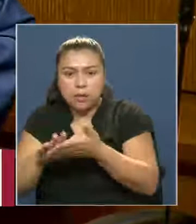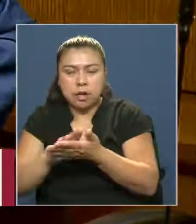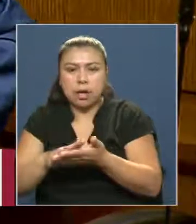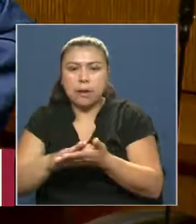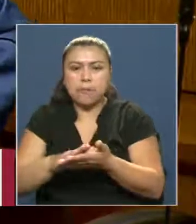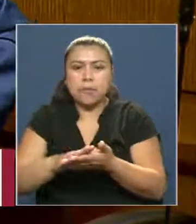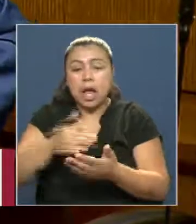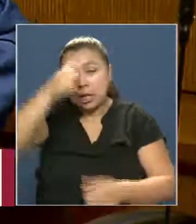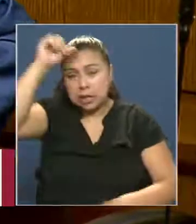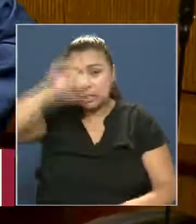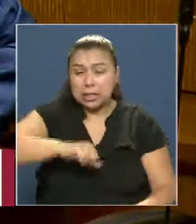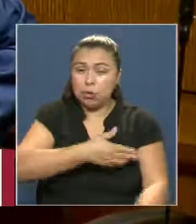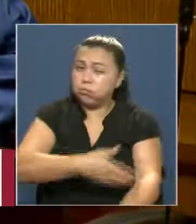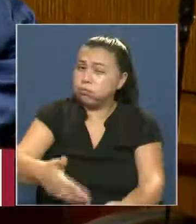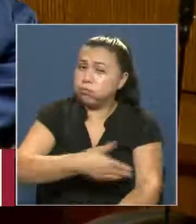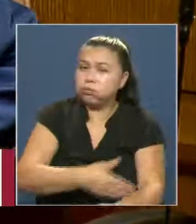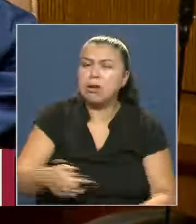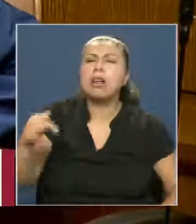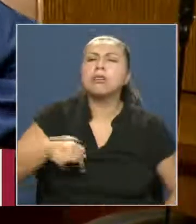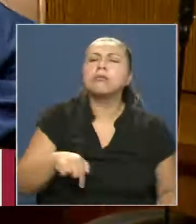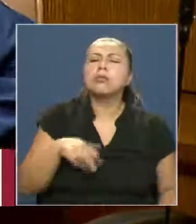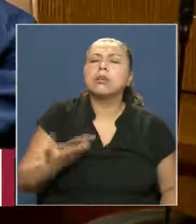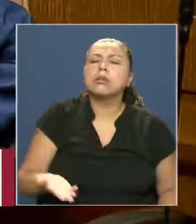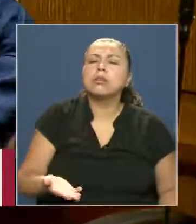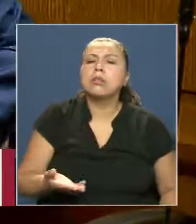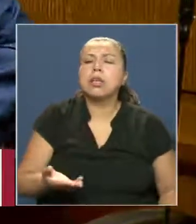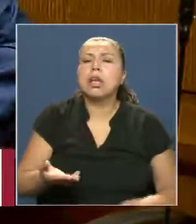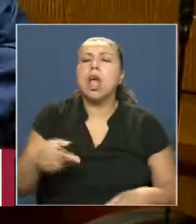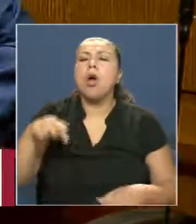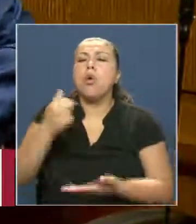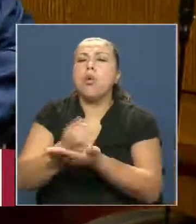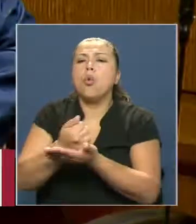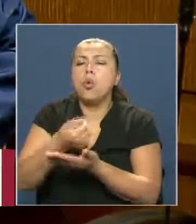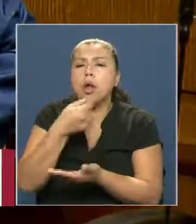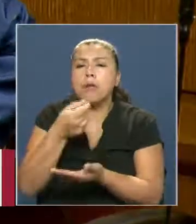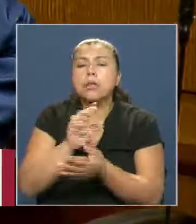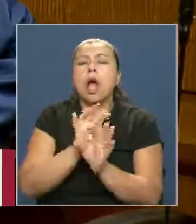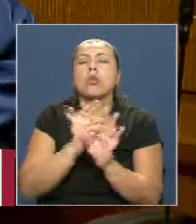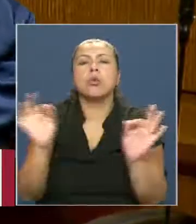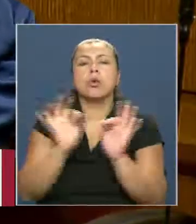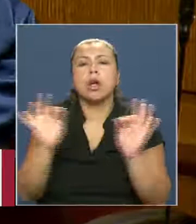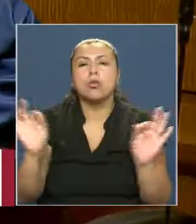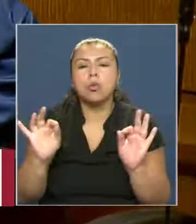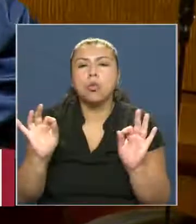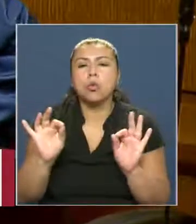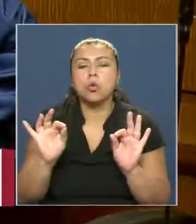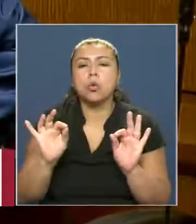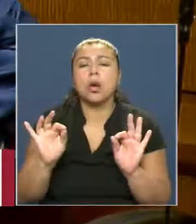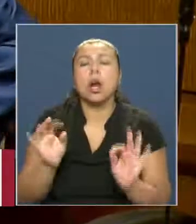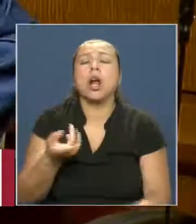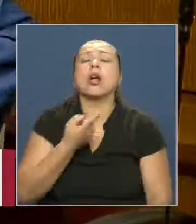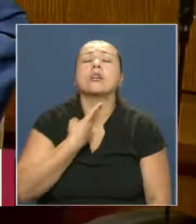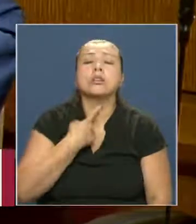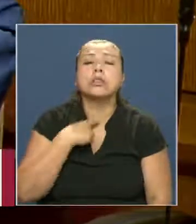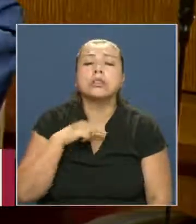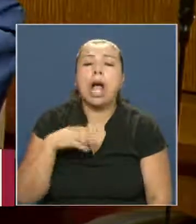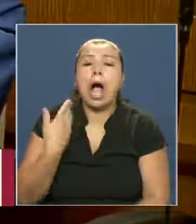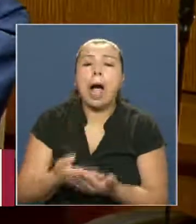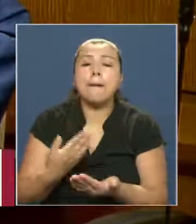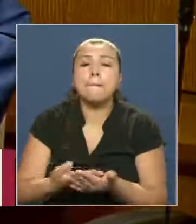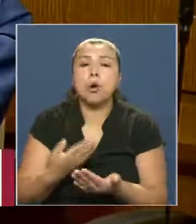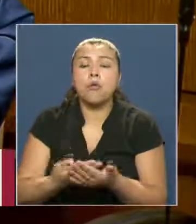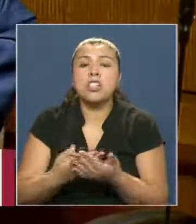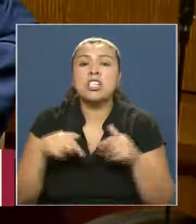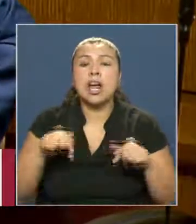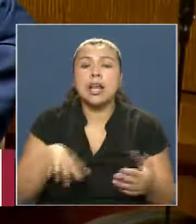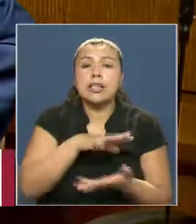país qué tenemos? Una declaración de una cadena de farmacias que dice: jamás ha sido ni será nuestro interés aprovechar una